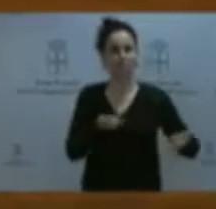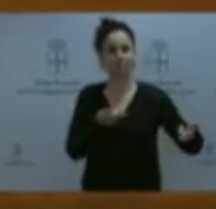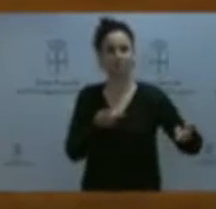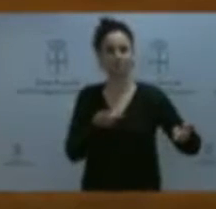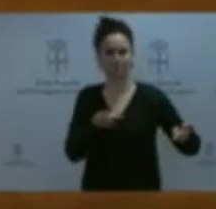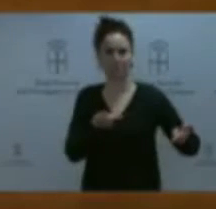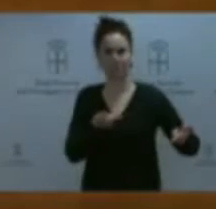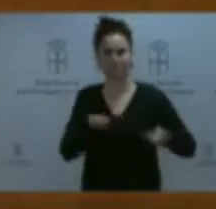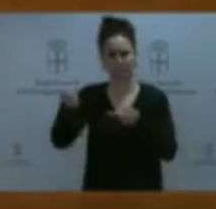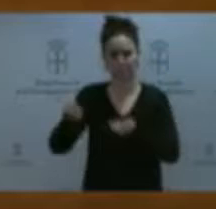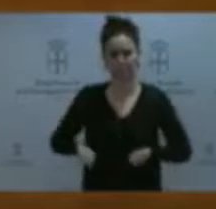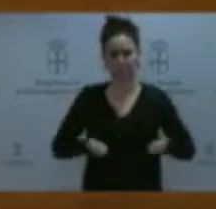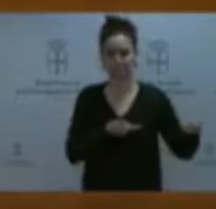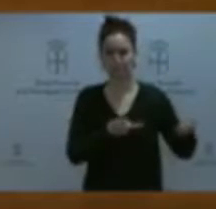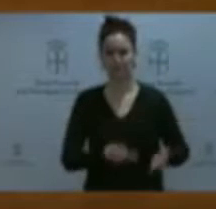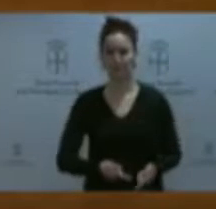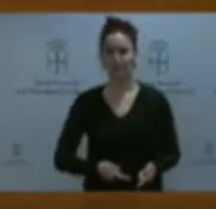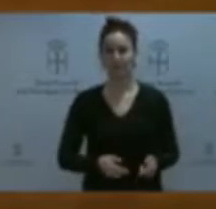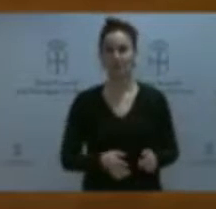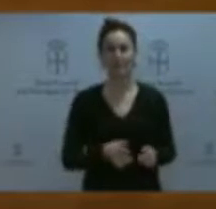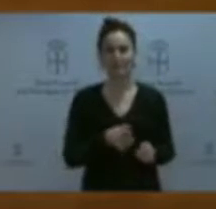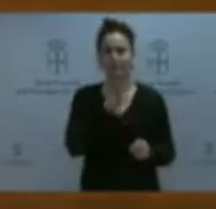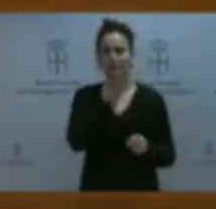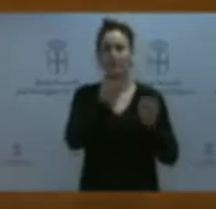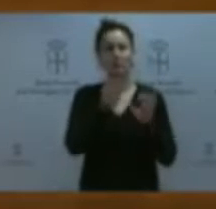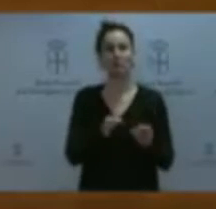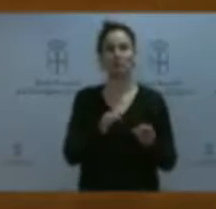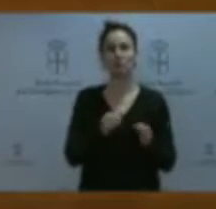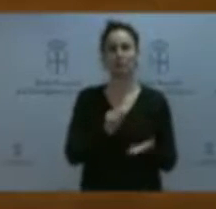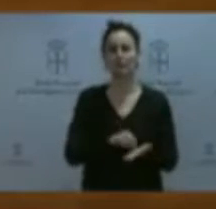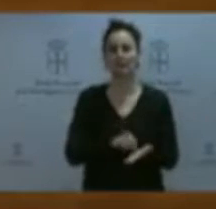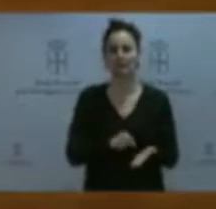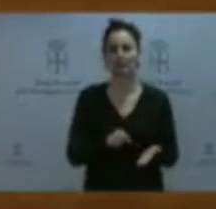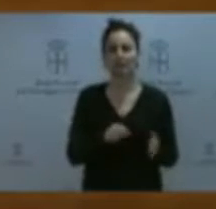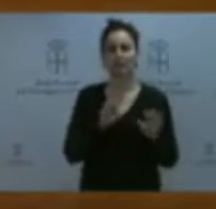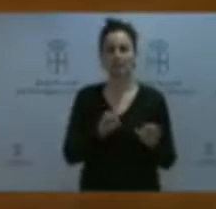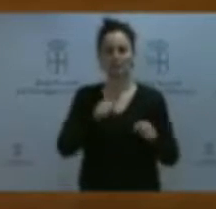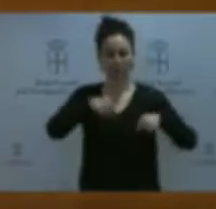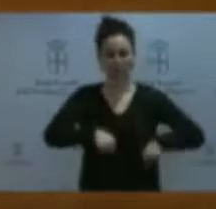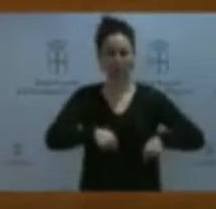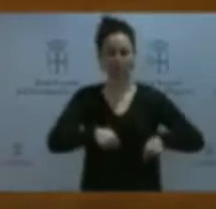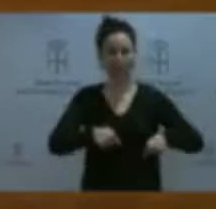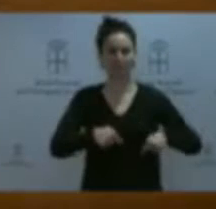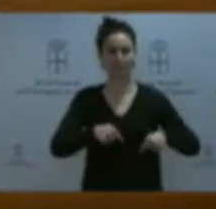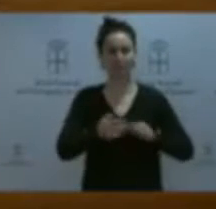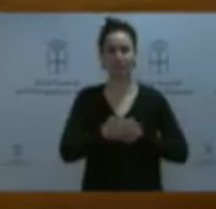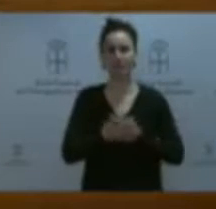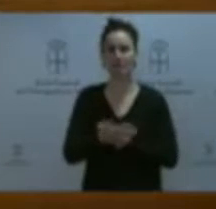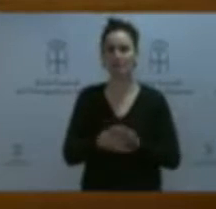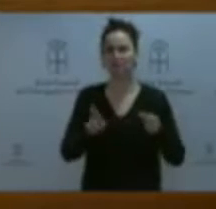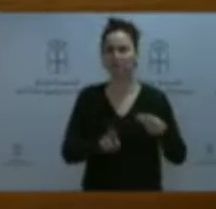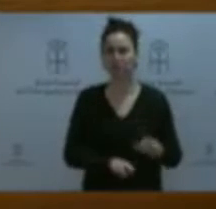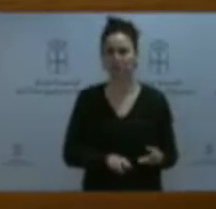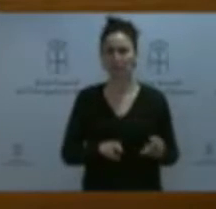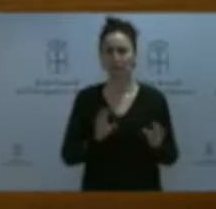¿Cómo? Pues con un elemento que también en esta Cámara he puesto sobre la mesa en diversas ocasiones y que parece que sigue sonando a chino, que es la